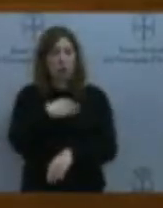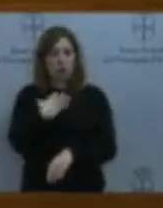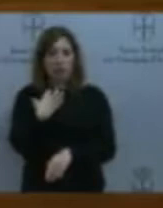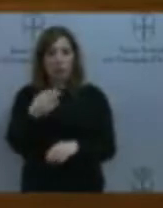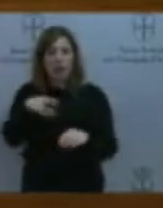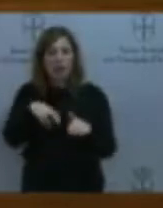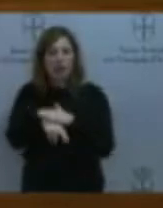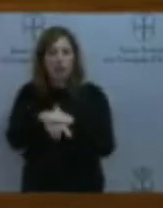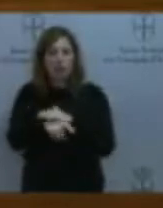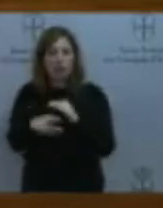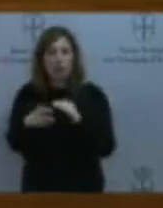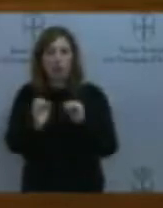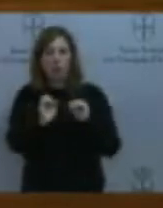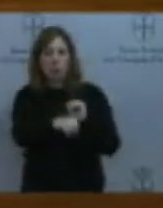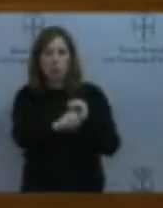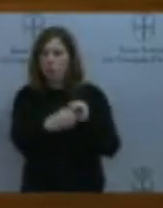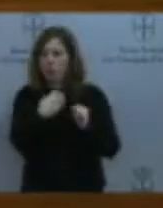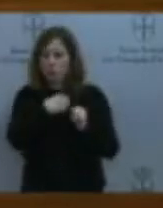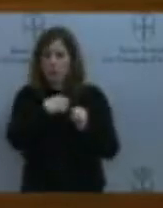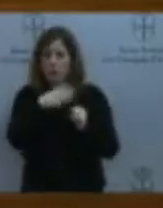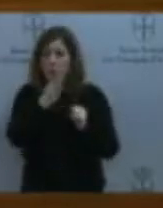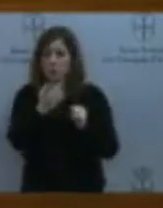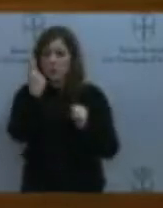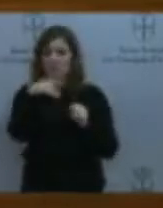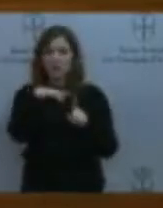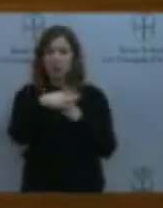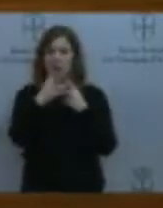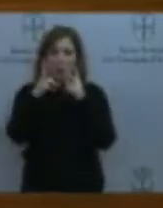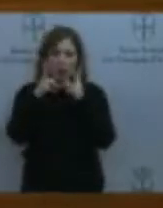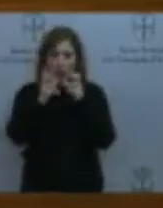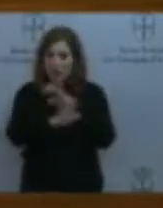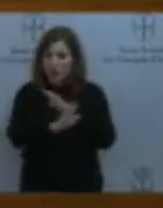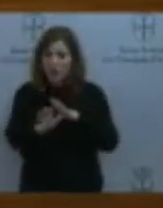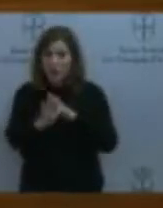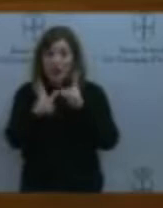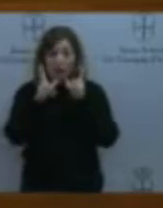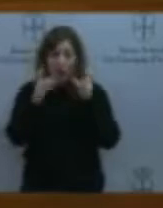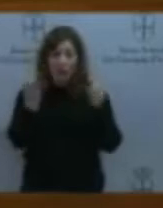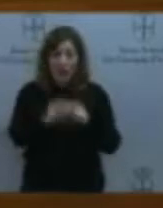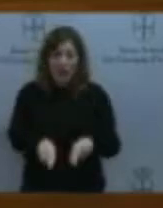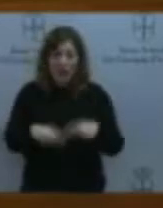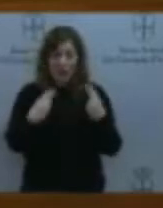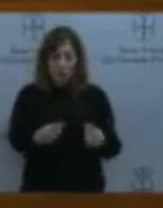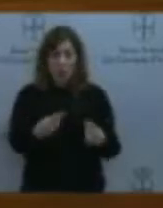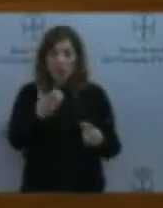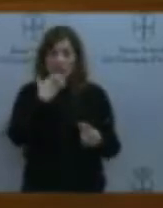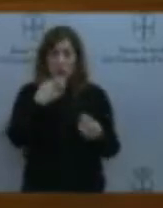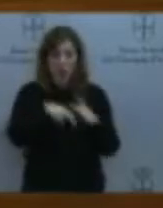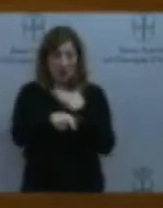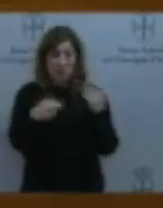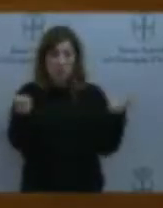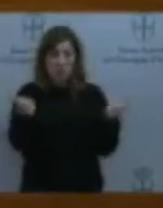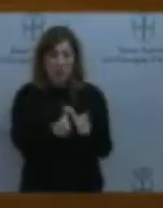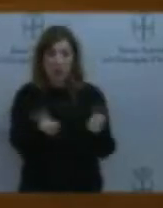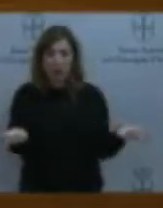instrumento, porque frente a una dramática situación sería dramático que la respuesta sería reducir los recursos, y desgraciadamente